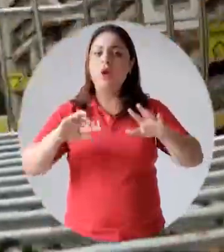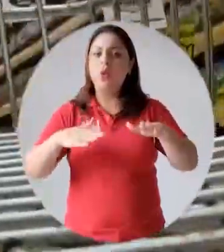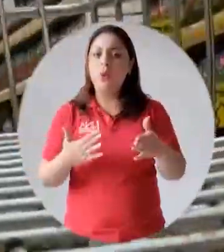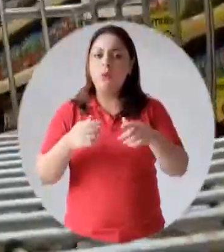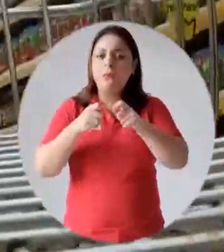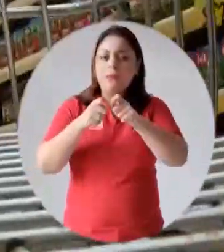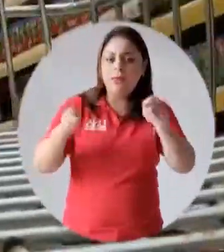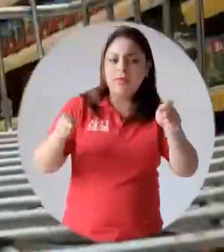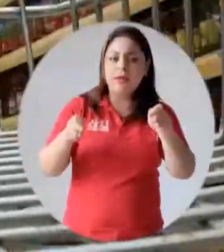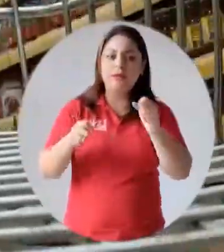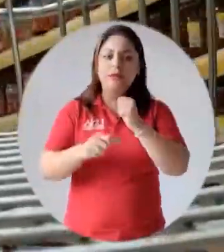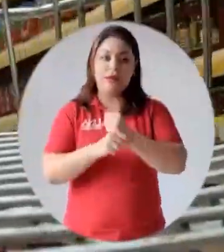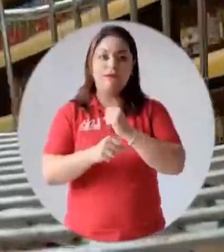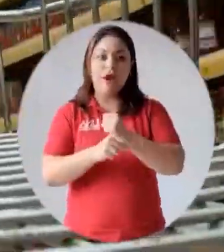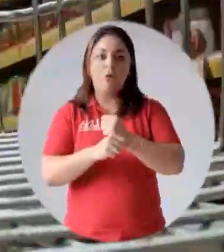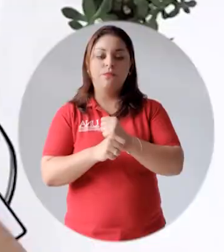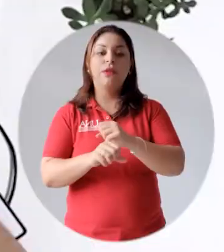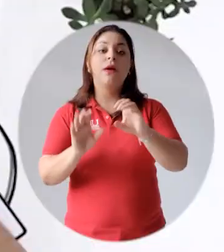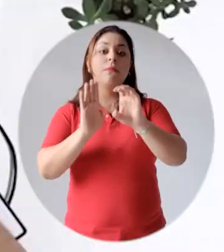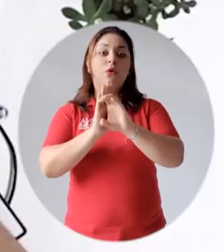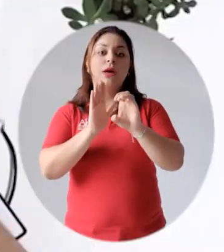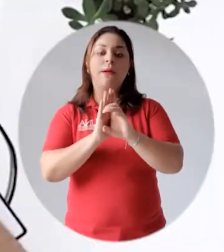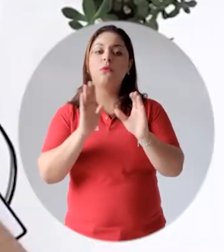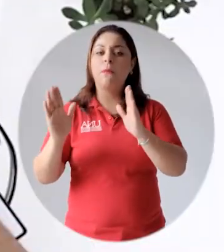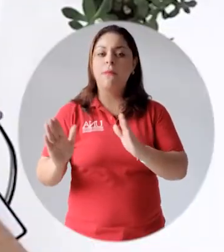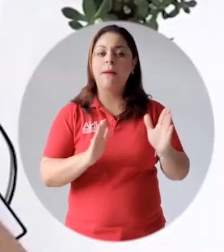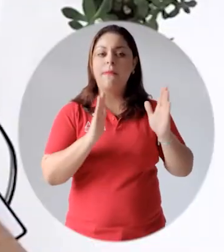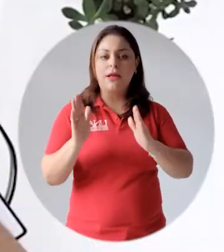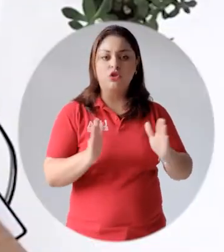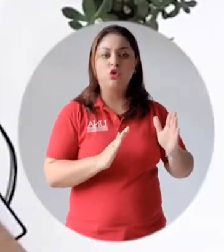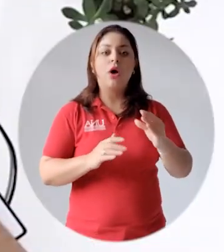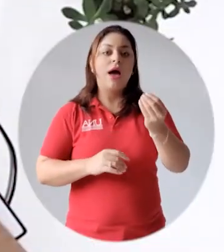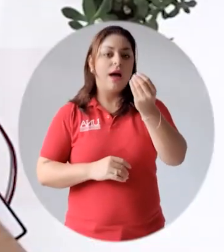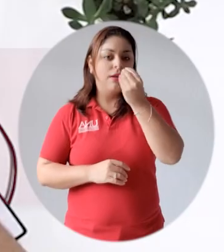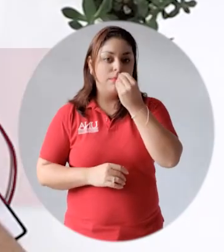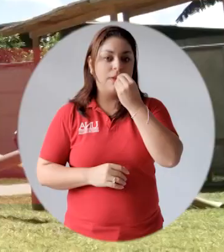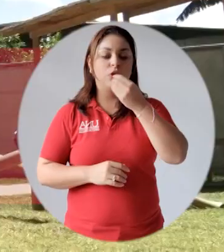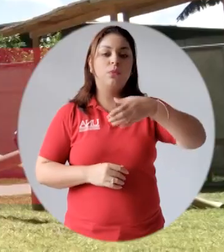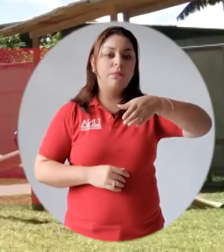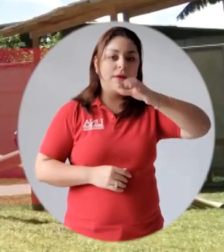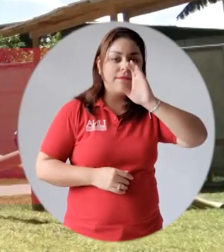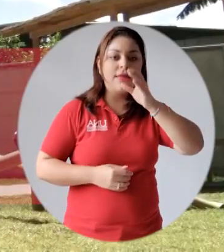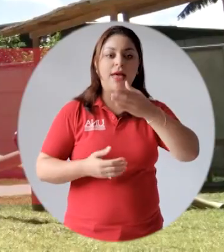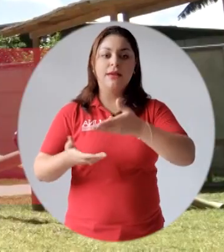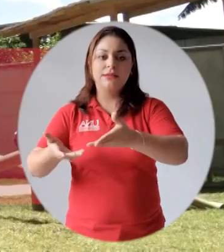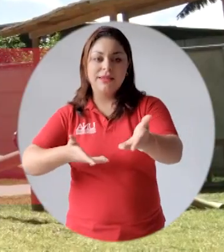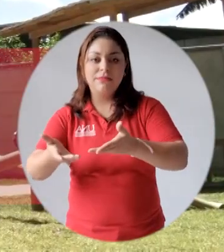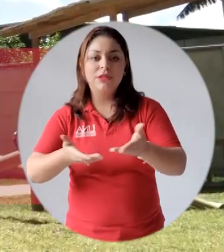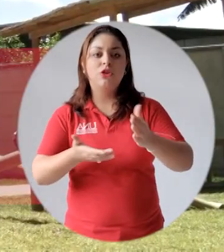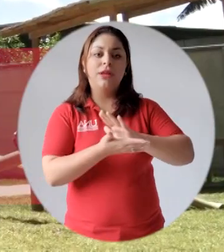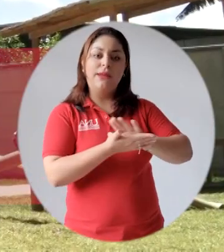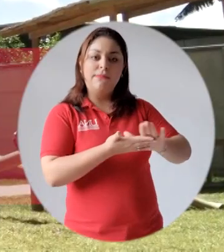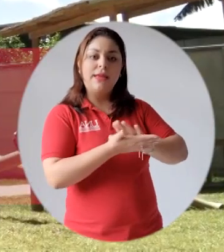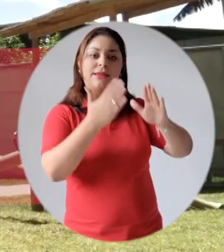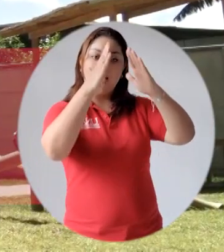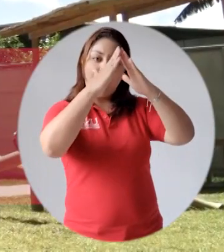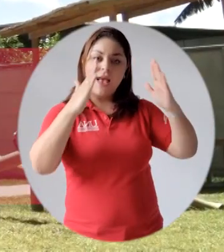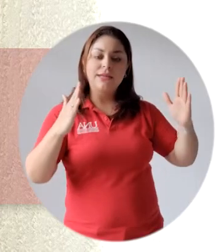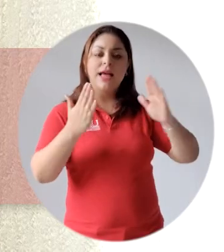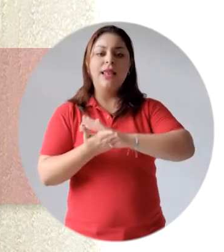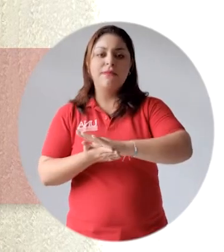lo que medimos dentro del trabajo doméstico no remunerado. Por ejemplo, tenemos la preparación y servicio de alimentos y bebidas, la limpieza y mantenimiento de la